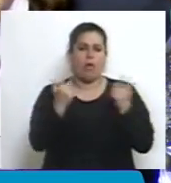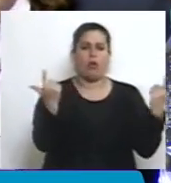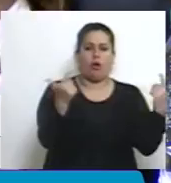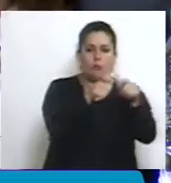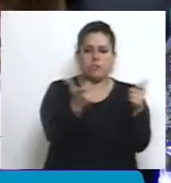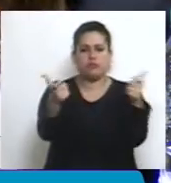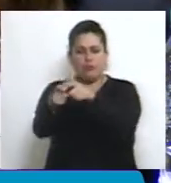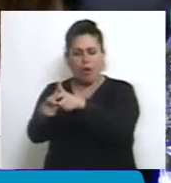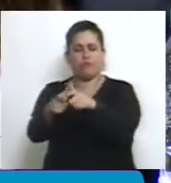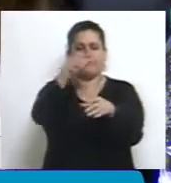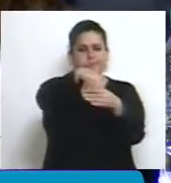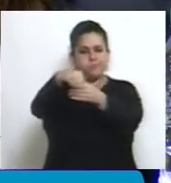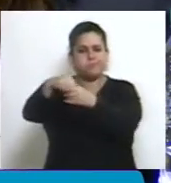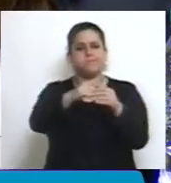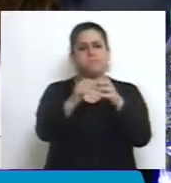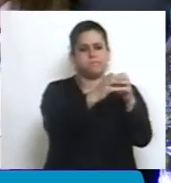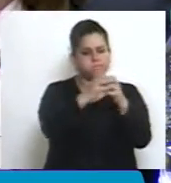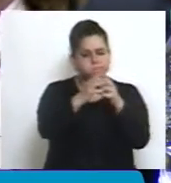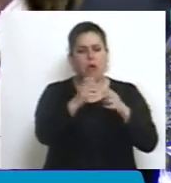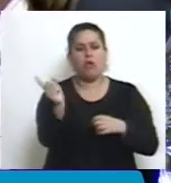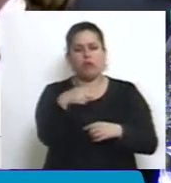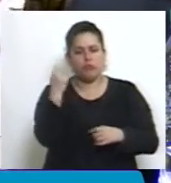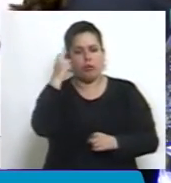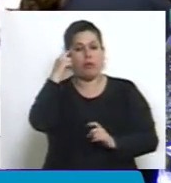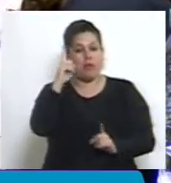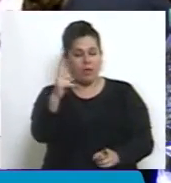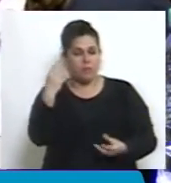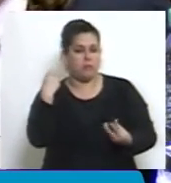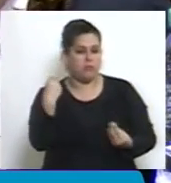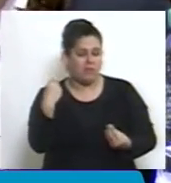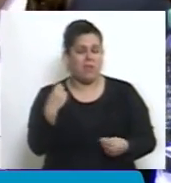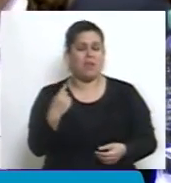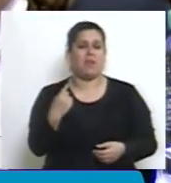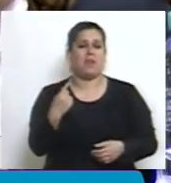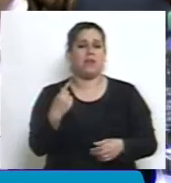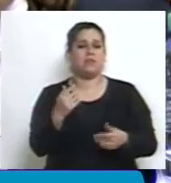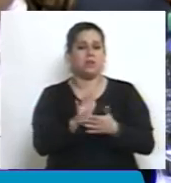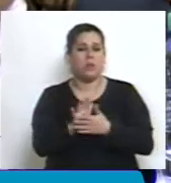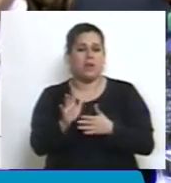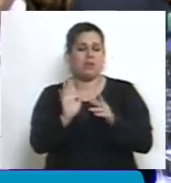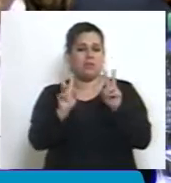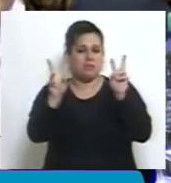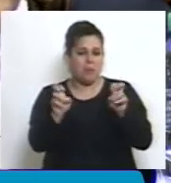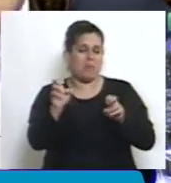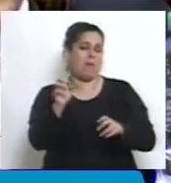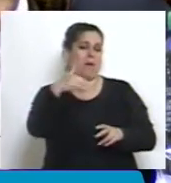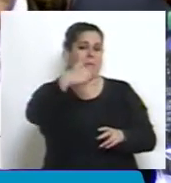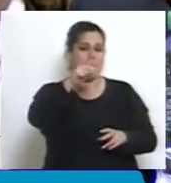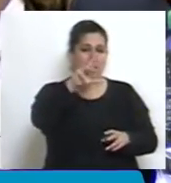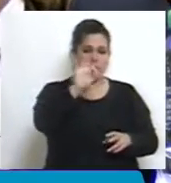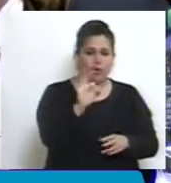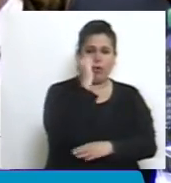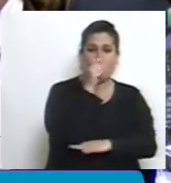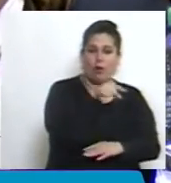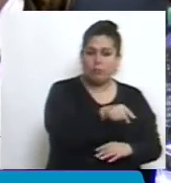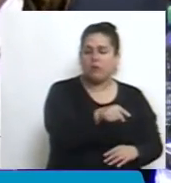es altamente discutible. Nosotros creemos que la cuestión macroeconómica, las variables